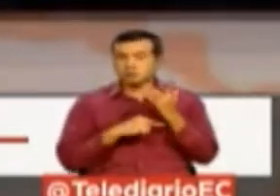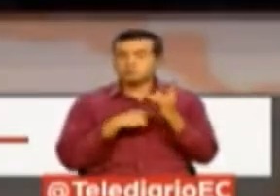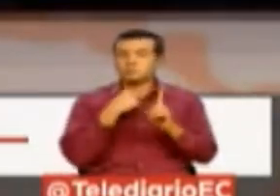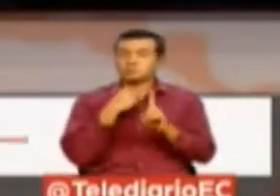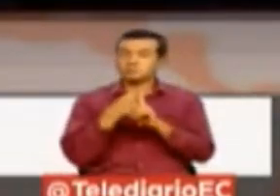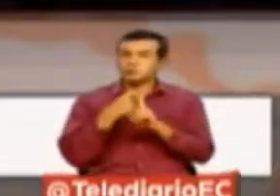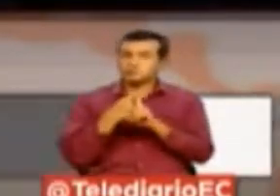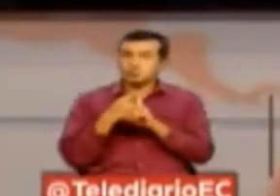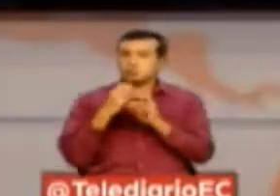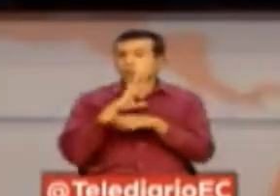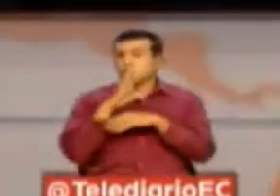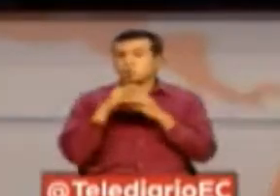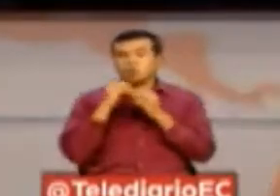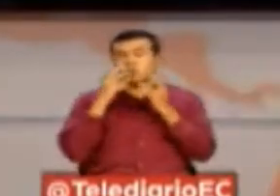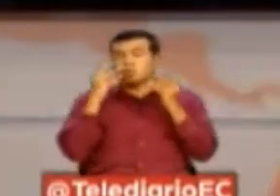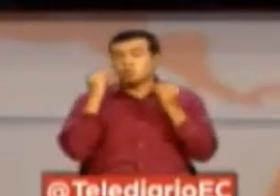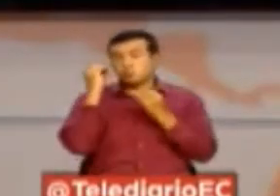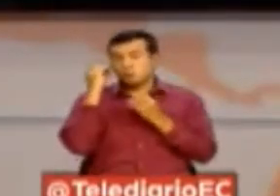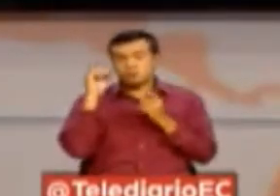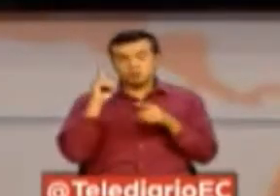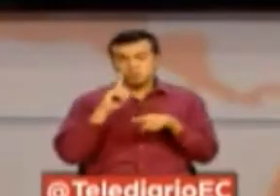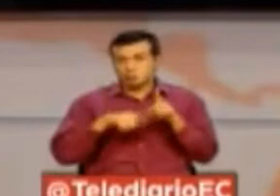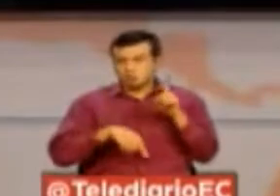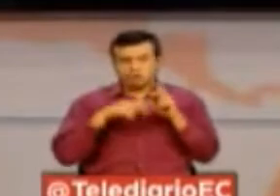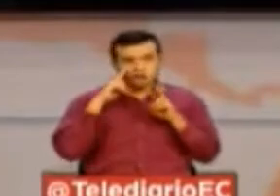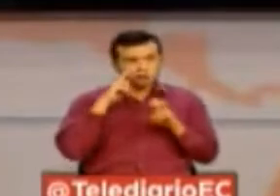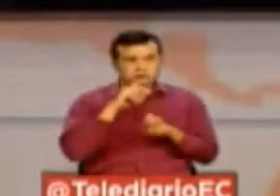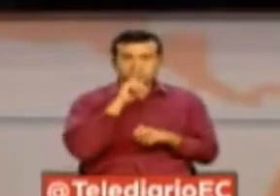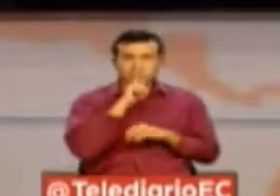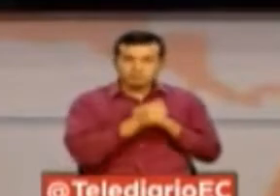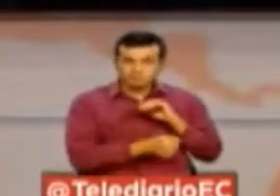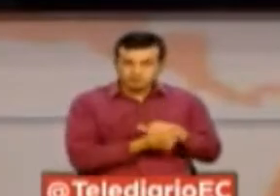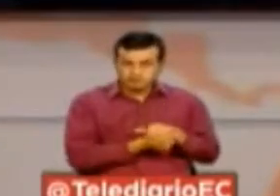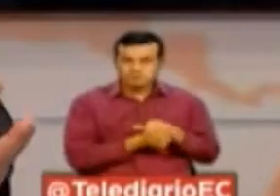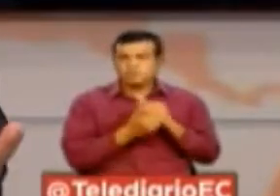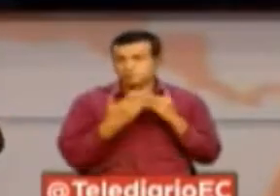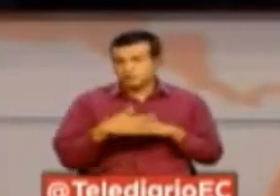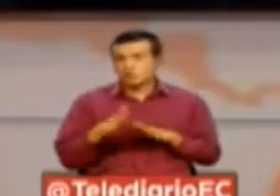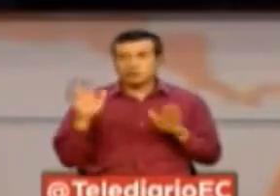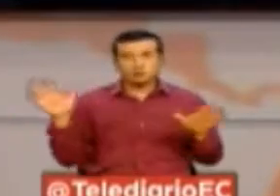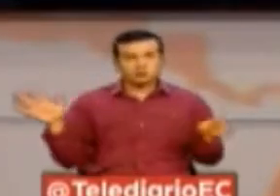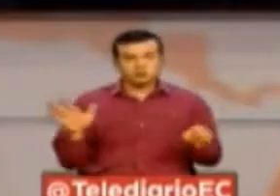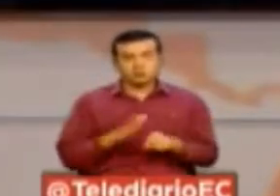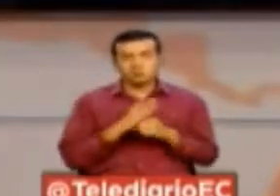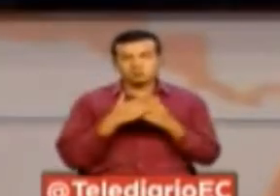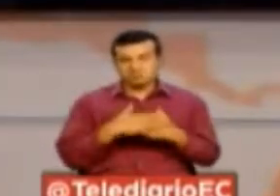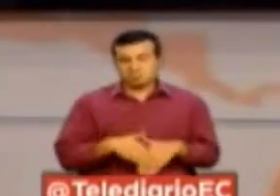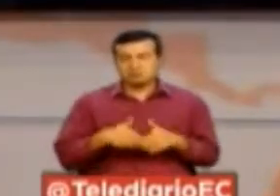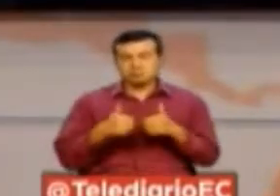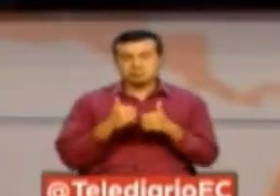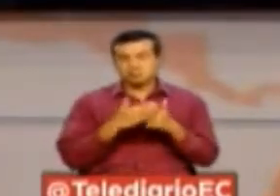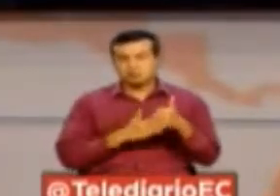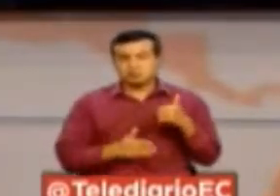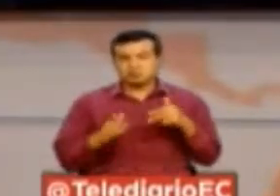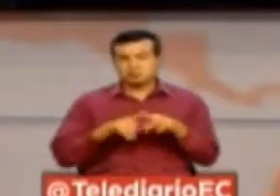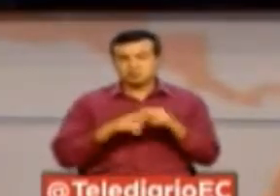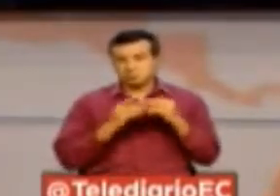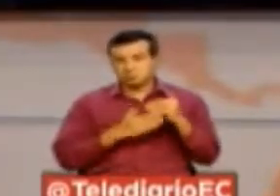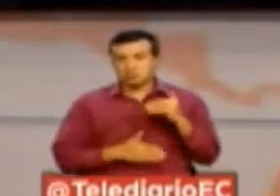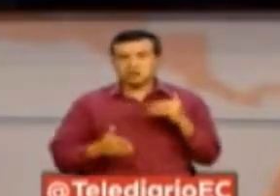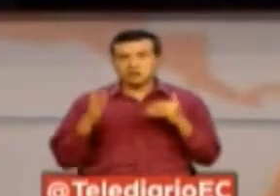positivos no se puedan mucha información porque es la investigación es reservada pero se ha concluido este trabajo en la fase inicial